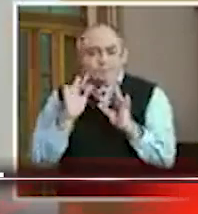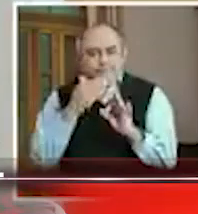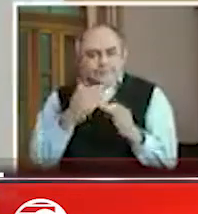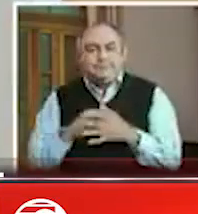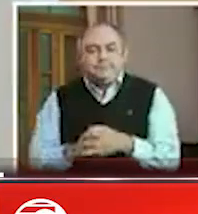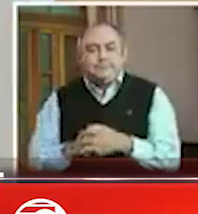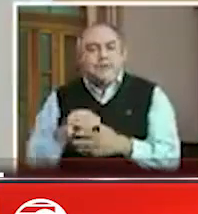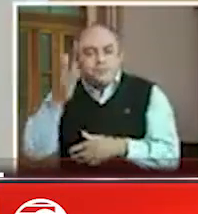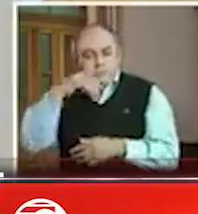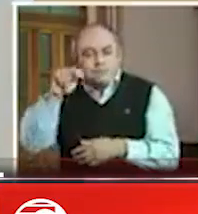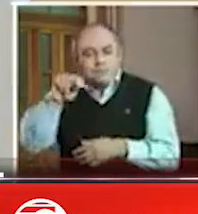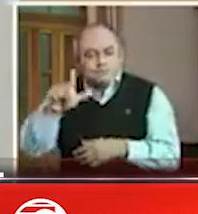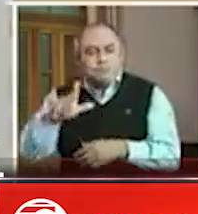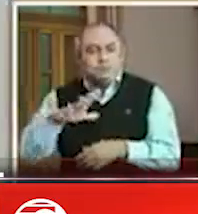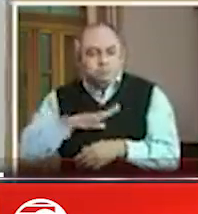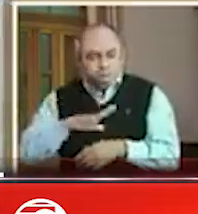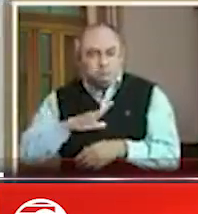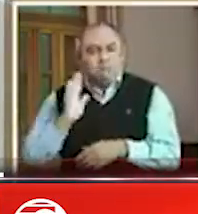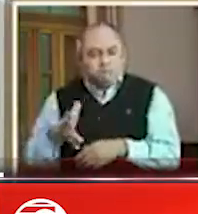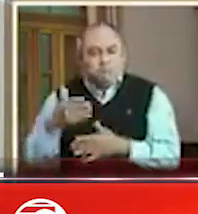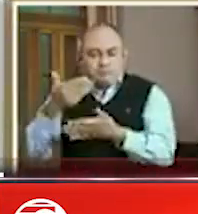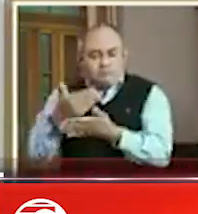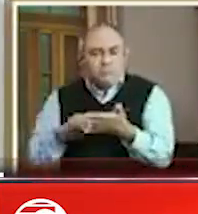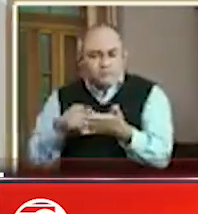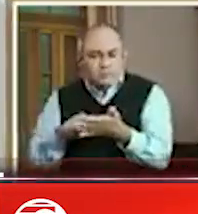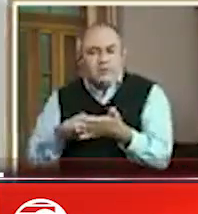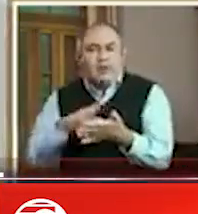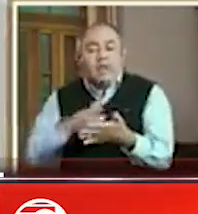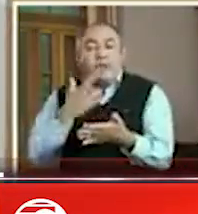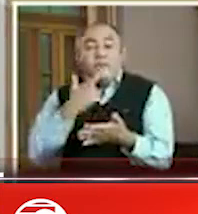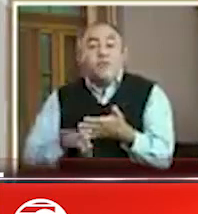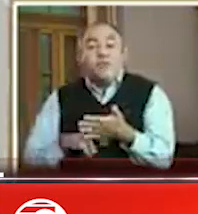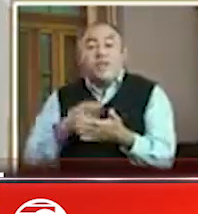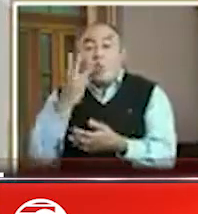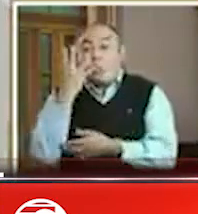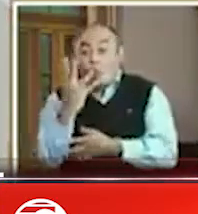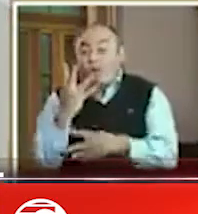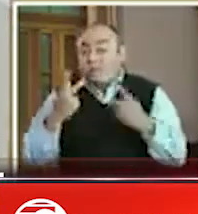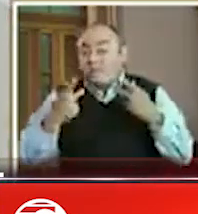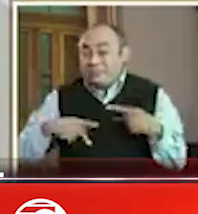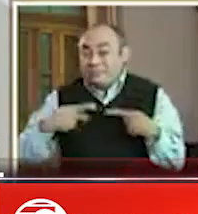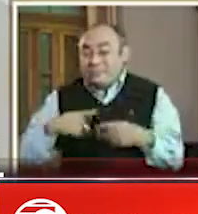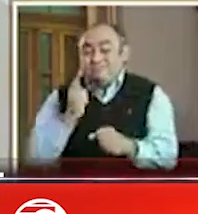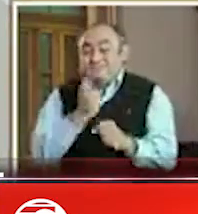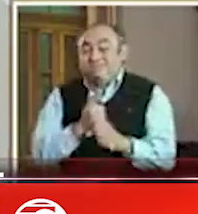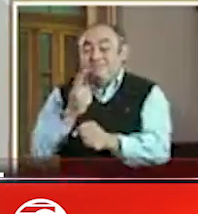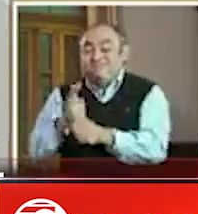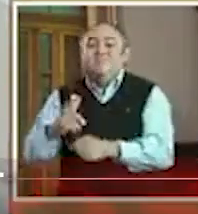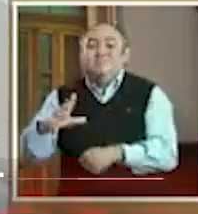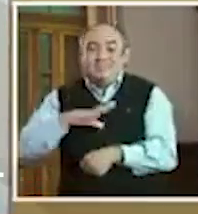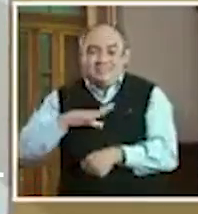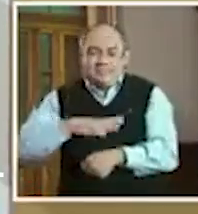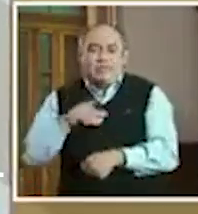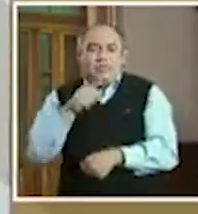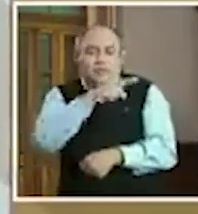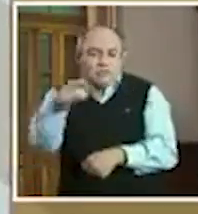en nuevo león hemos recibido reporte de cuatro pacientes en nuestros diferentes instituciones públicas y